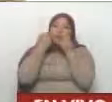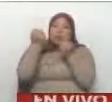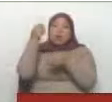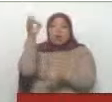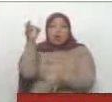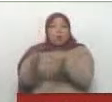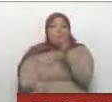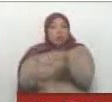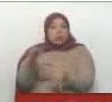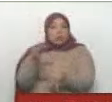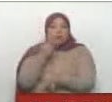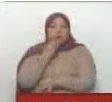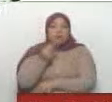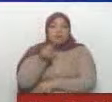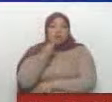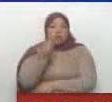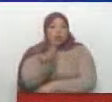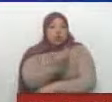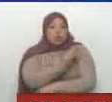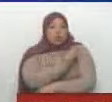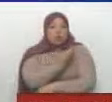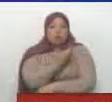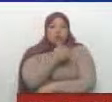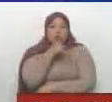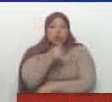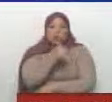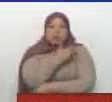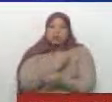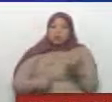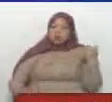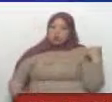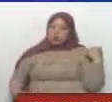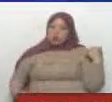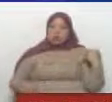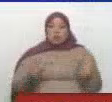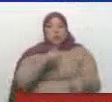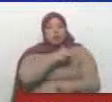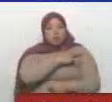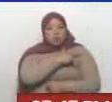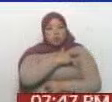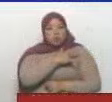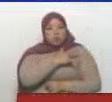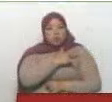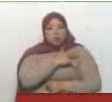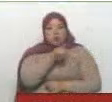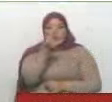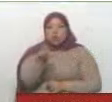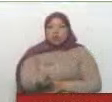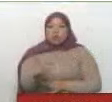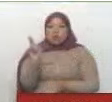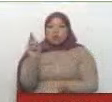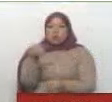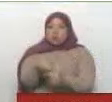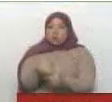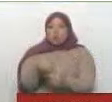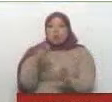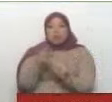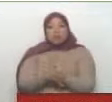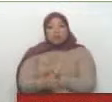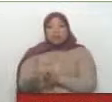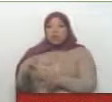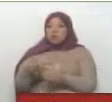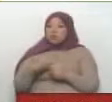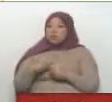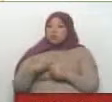hacer justicia ahí. Por esa valiente declaración del presidente Lula, pues lo declararon persona no grata, ¿no? Y además